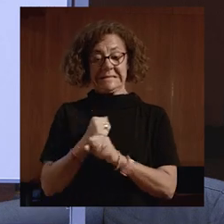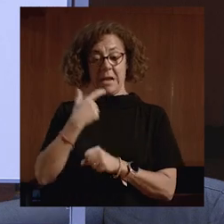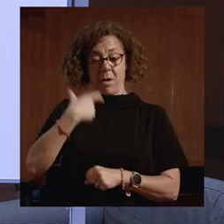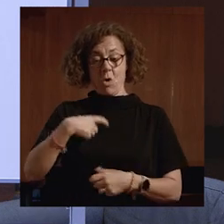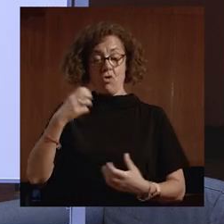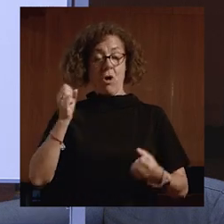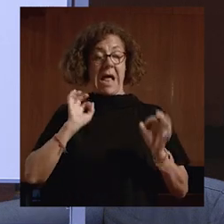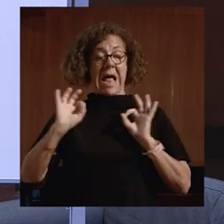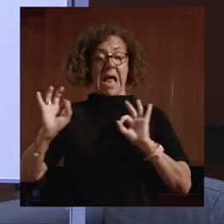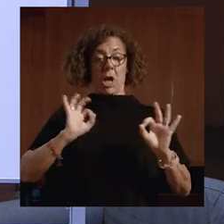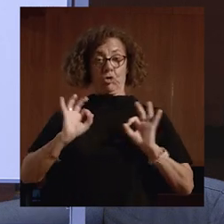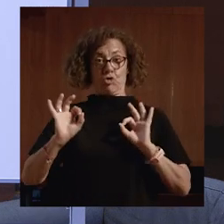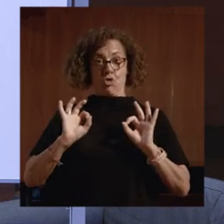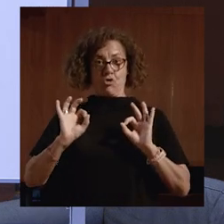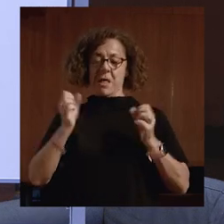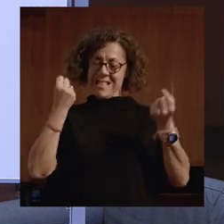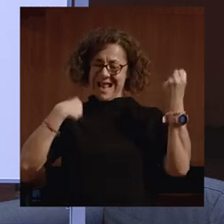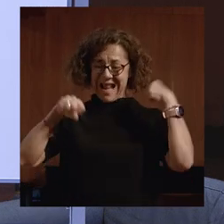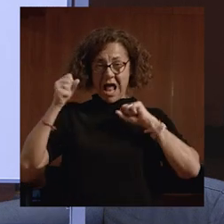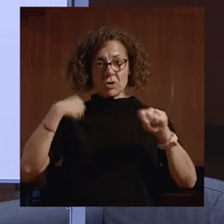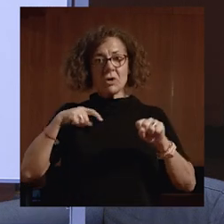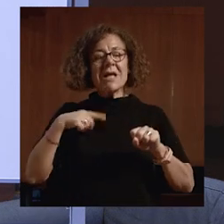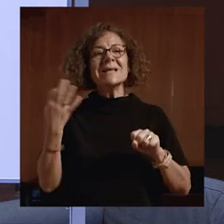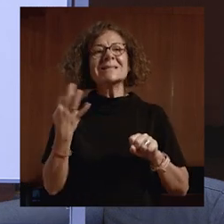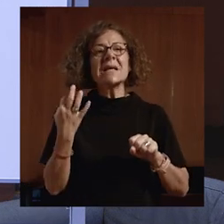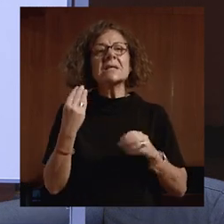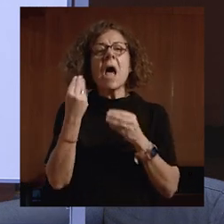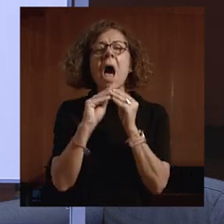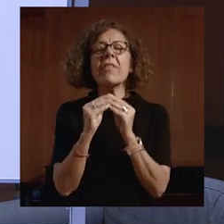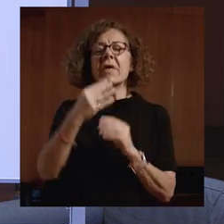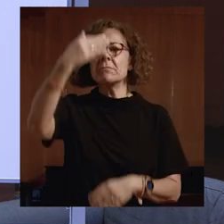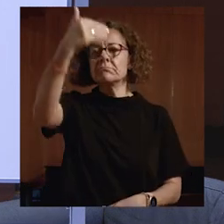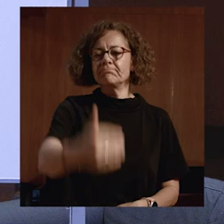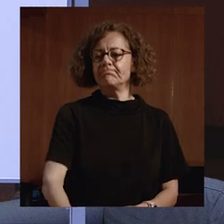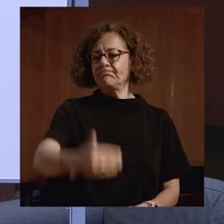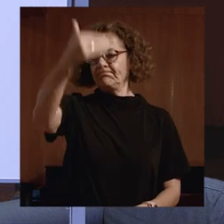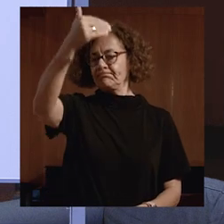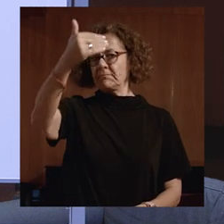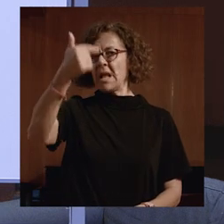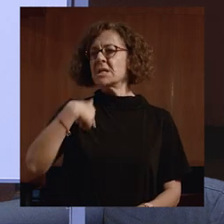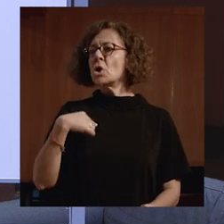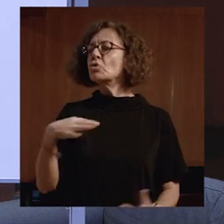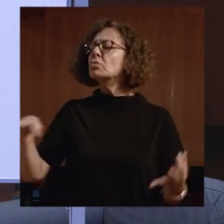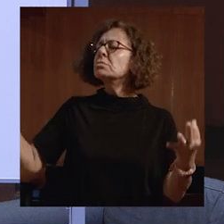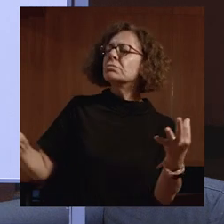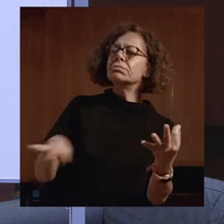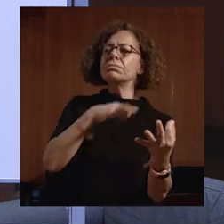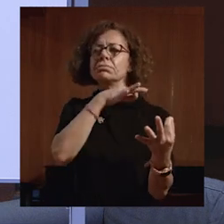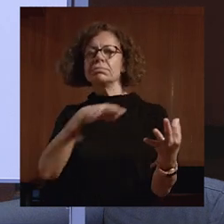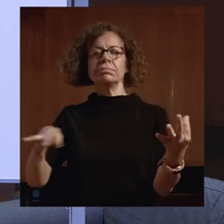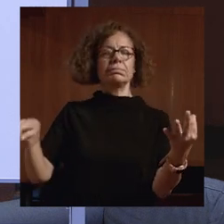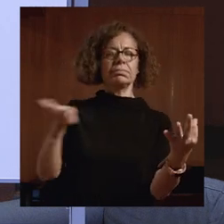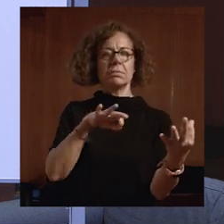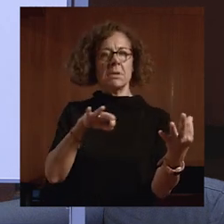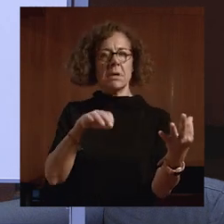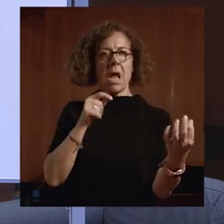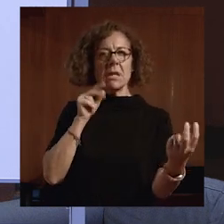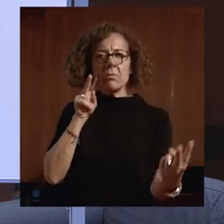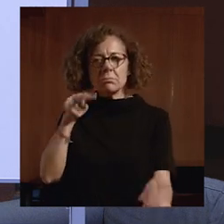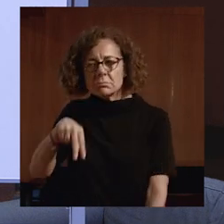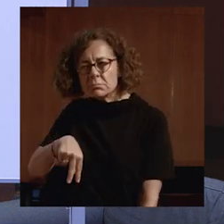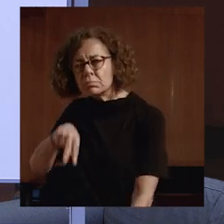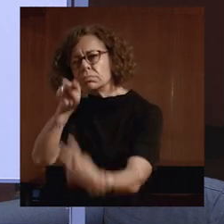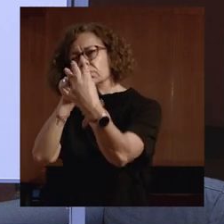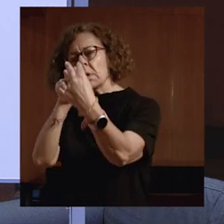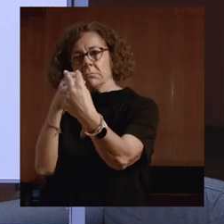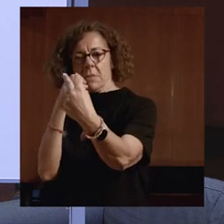de los performers, aunque ellos no lo sepan, es construirse una cuarta pared. Eso que tú estás tocando y si tú te pones, estás tocando y le miras los ojos a alguien, es